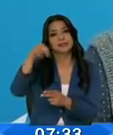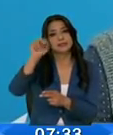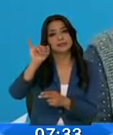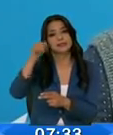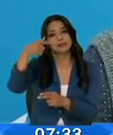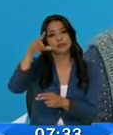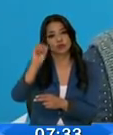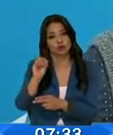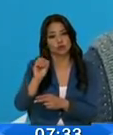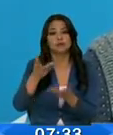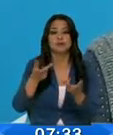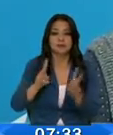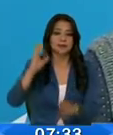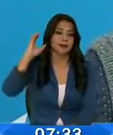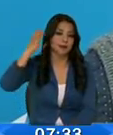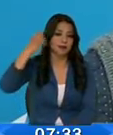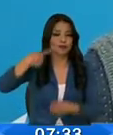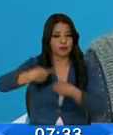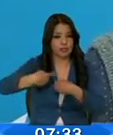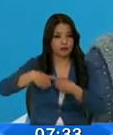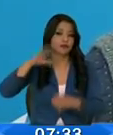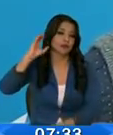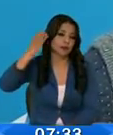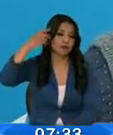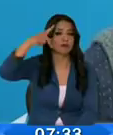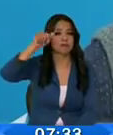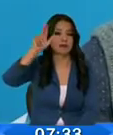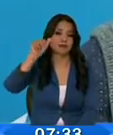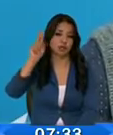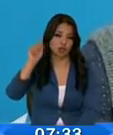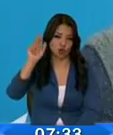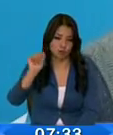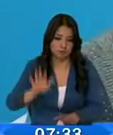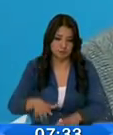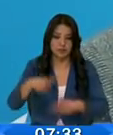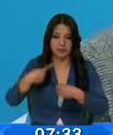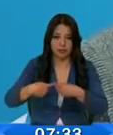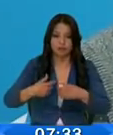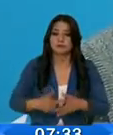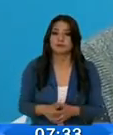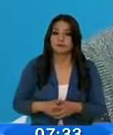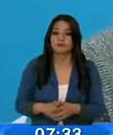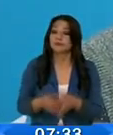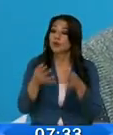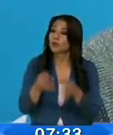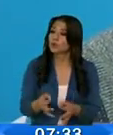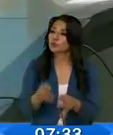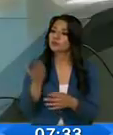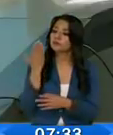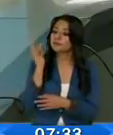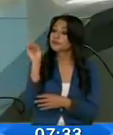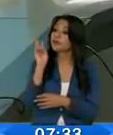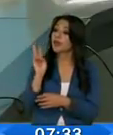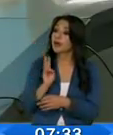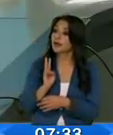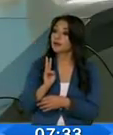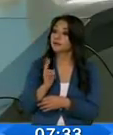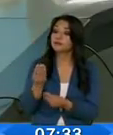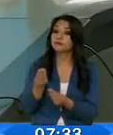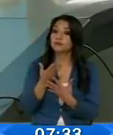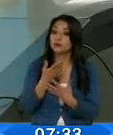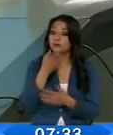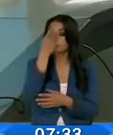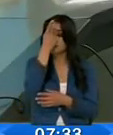también por Platinum FM y Radio Quito, La Voz de la Capital. El caso, esto que nos enteramos el viernes último, el